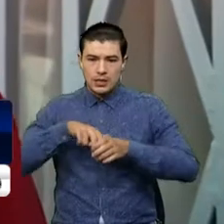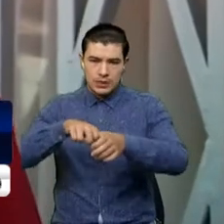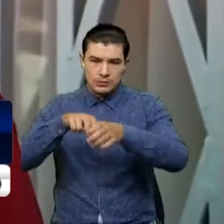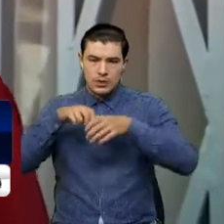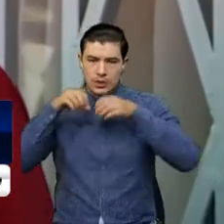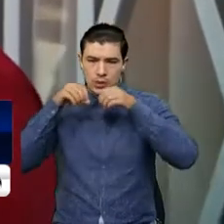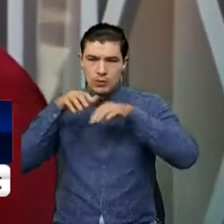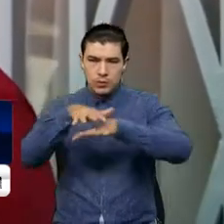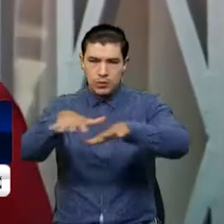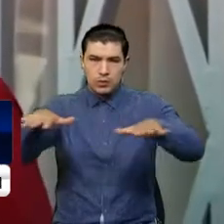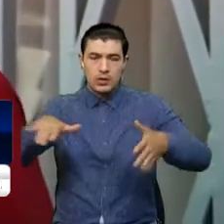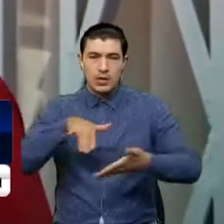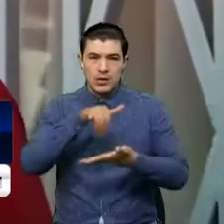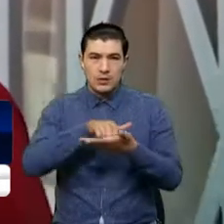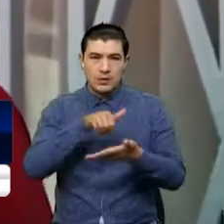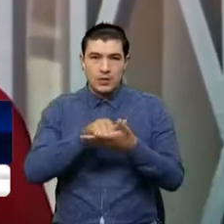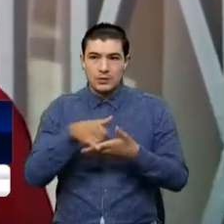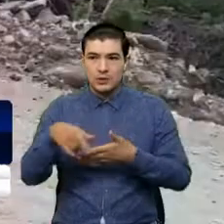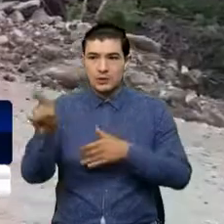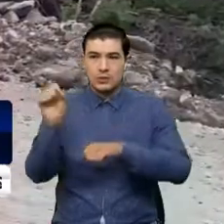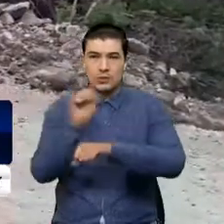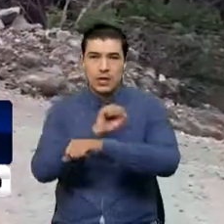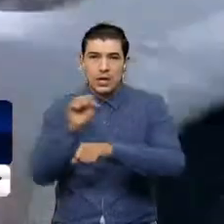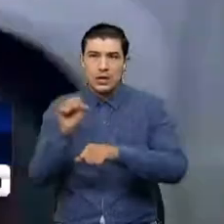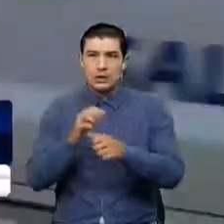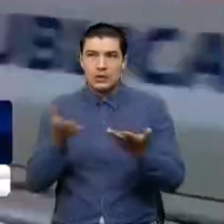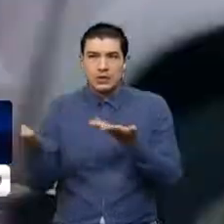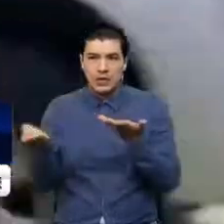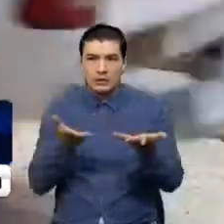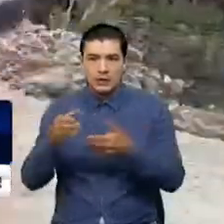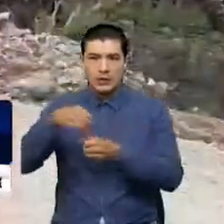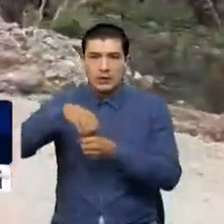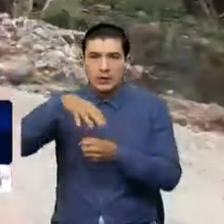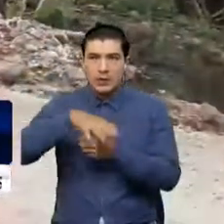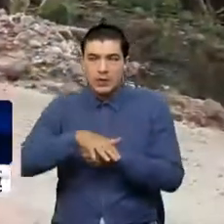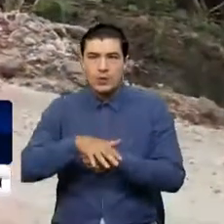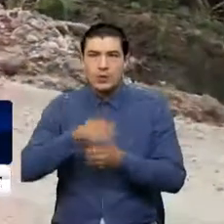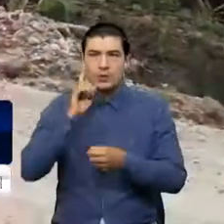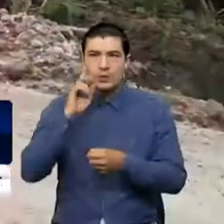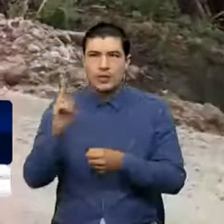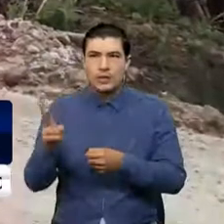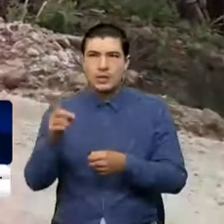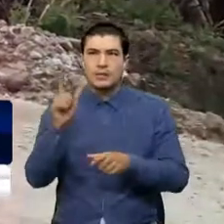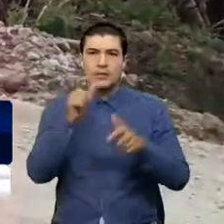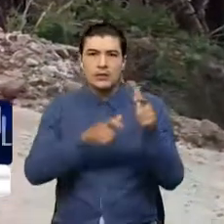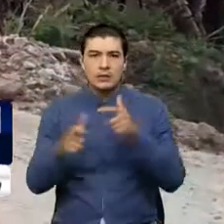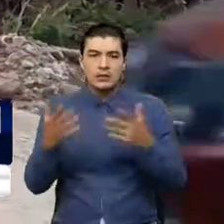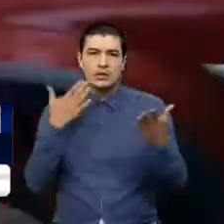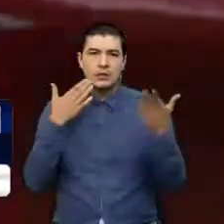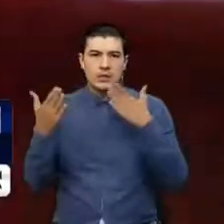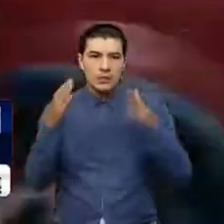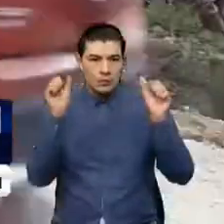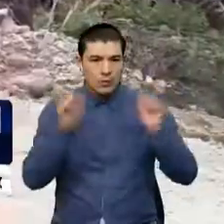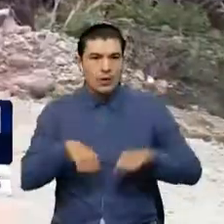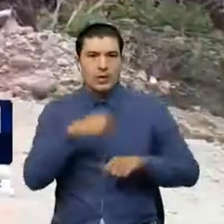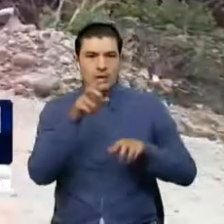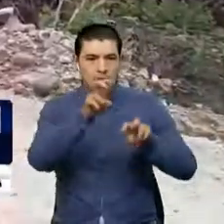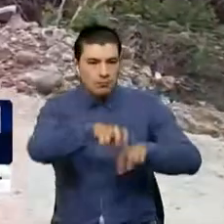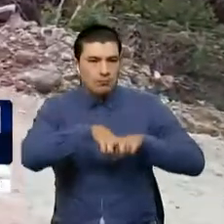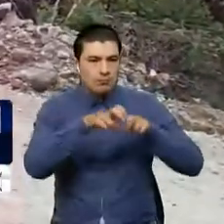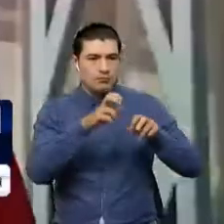los mismos los vehículos de servicio público vehículos particulares de los campesinos podrán sacar sus cargas de